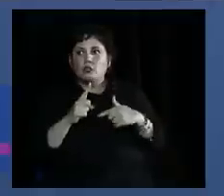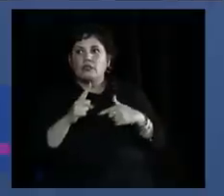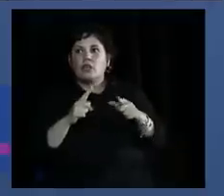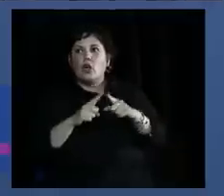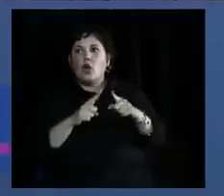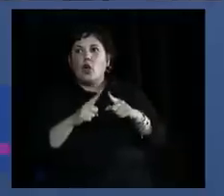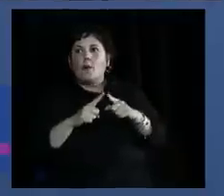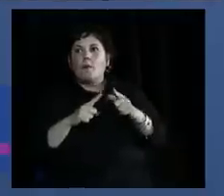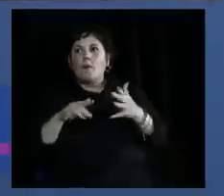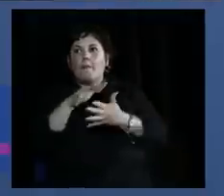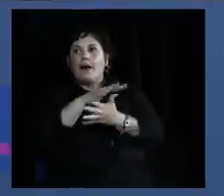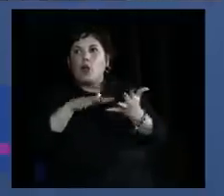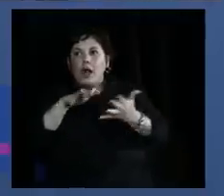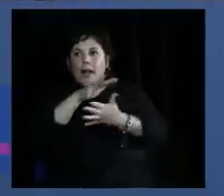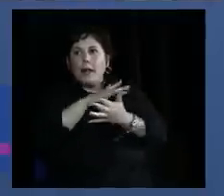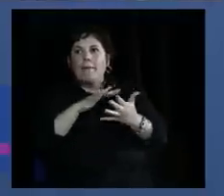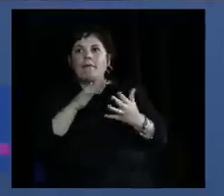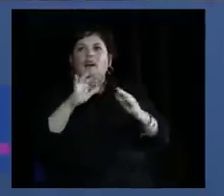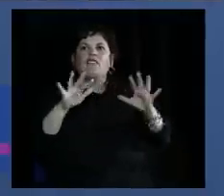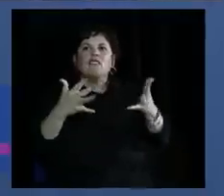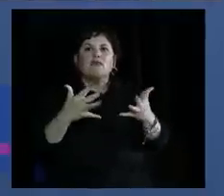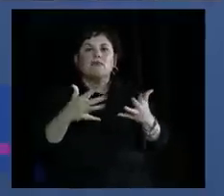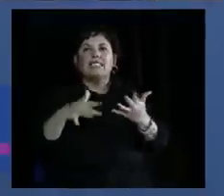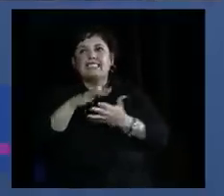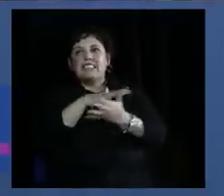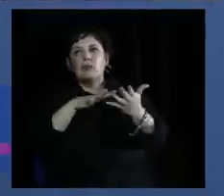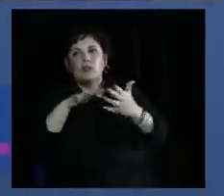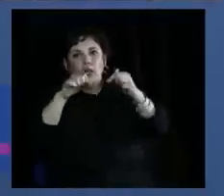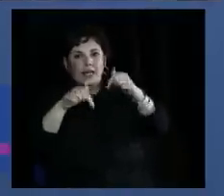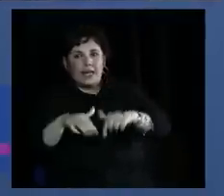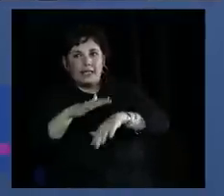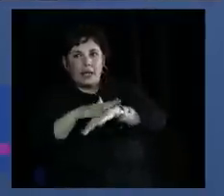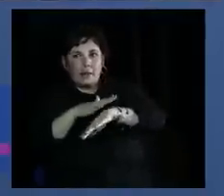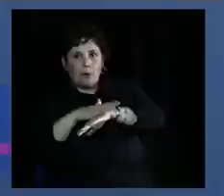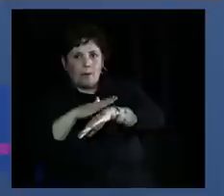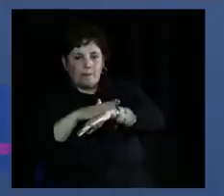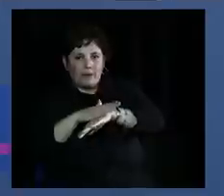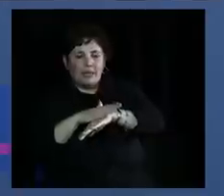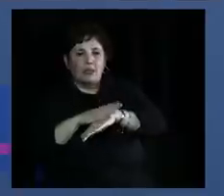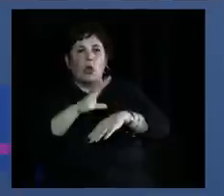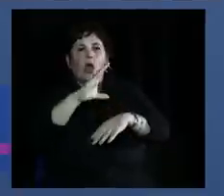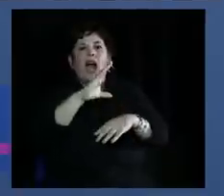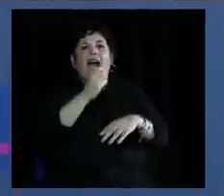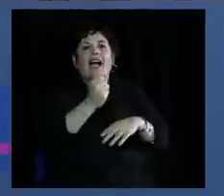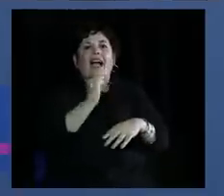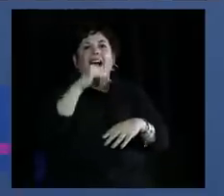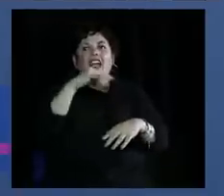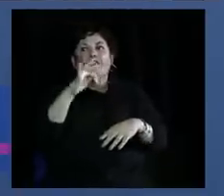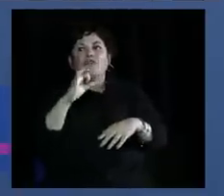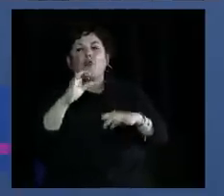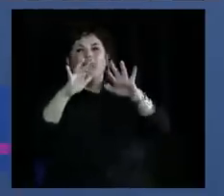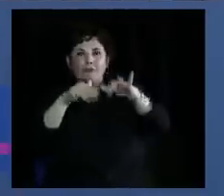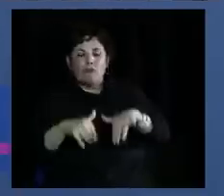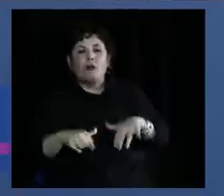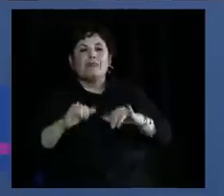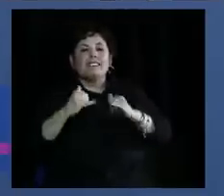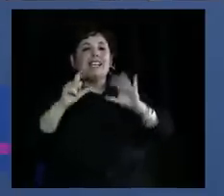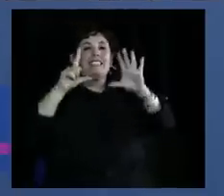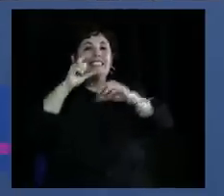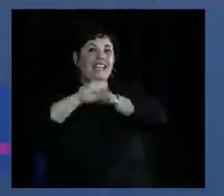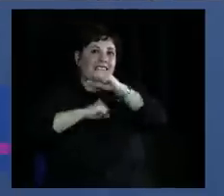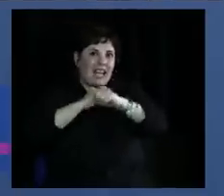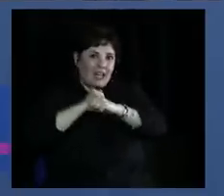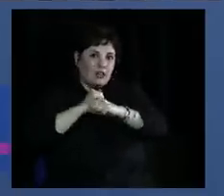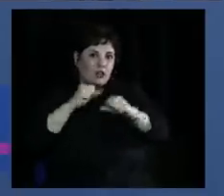un panorama, digamos, de lo que está sucediendo en este momento. CAINFO hace este informe por séptima vez y muestra